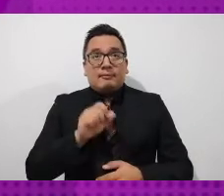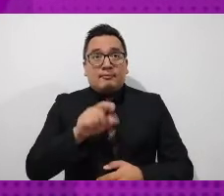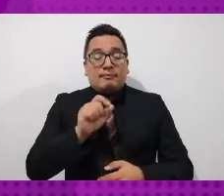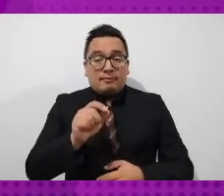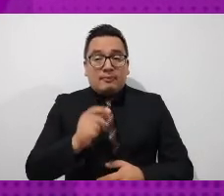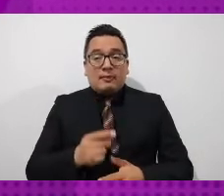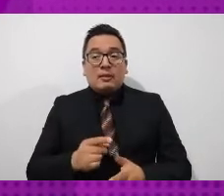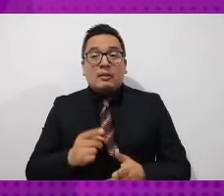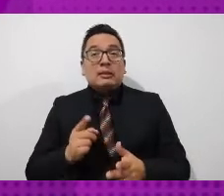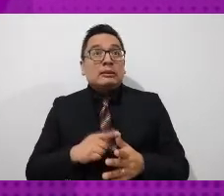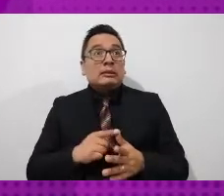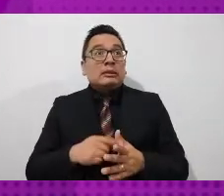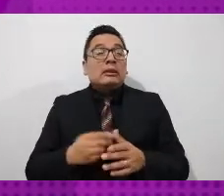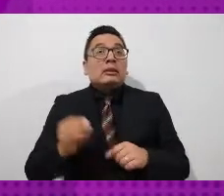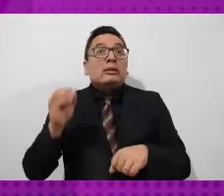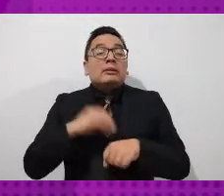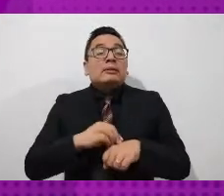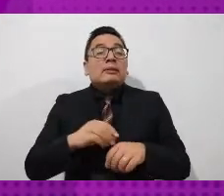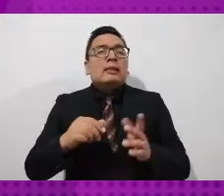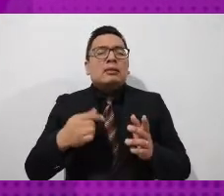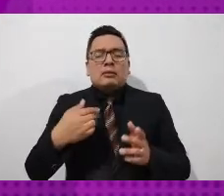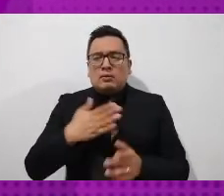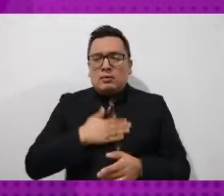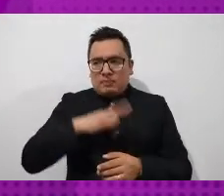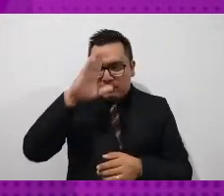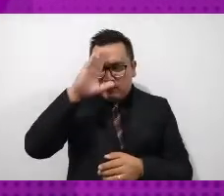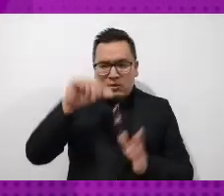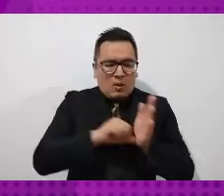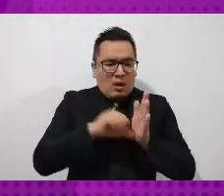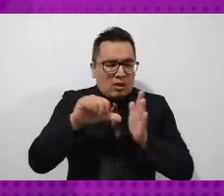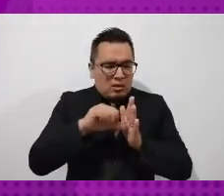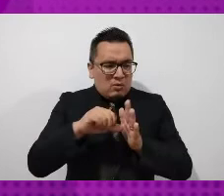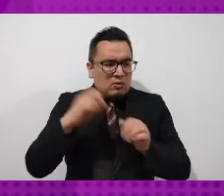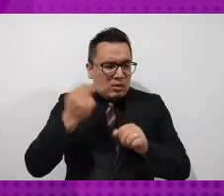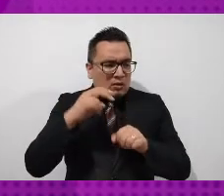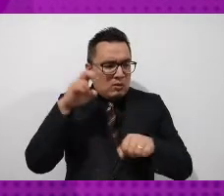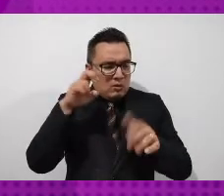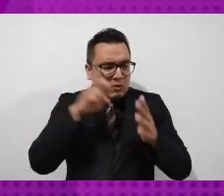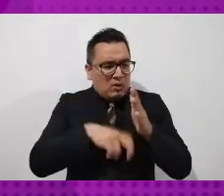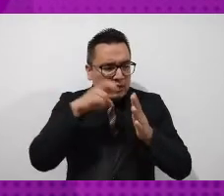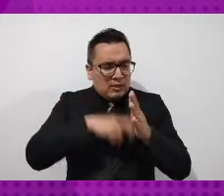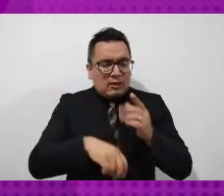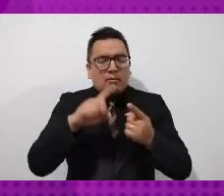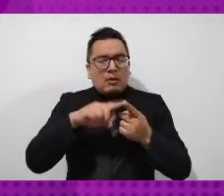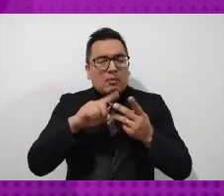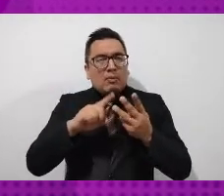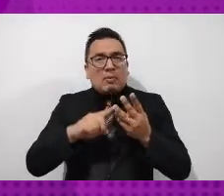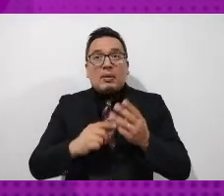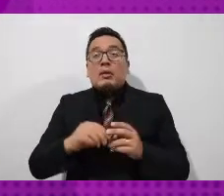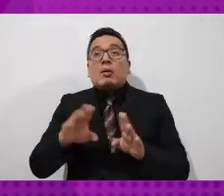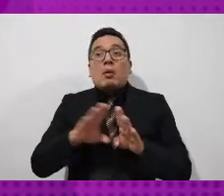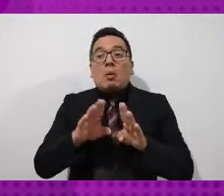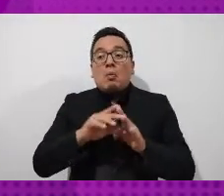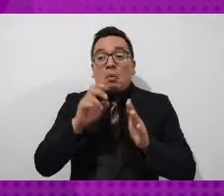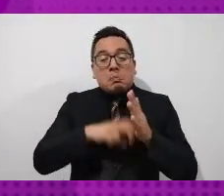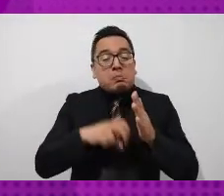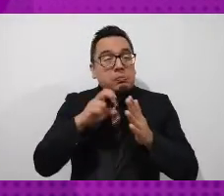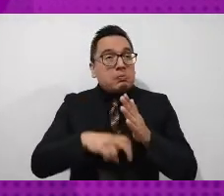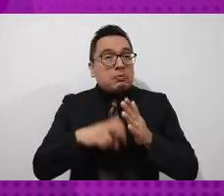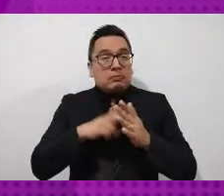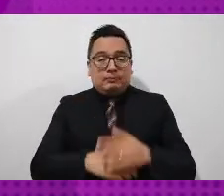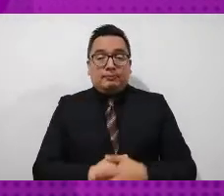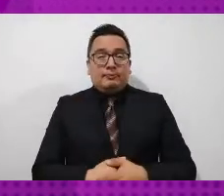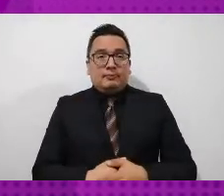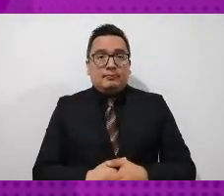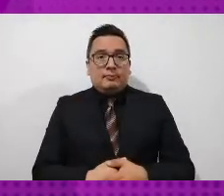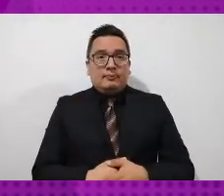poner los artículos que tú creas que deben de ser modificados y la forma en la cual tú estimas que debe ser su nueva